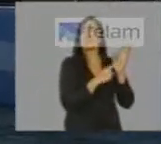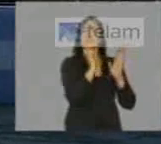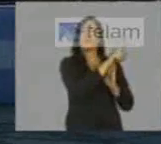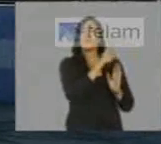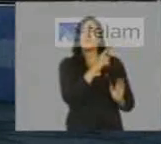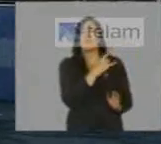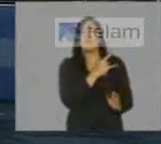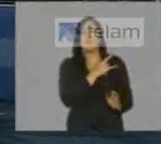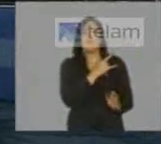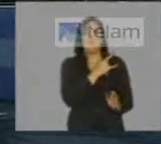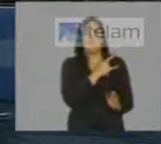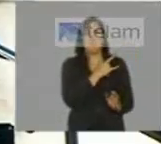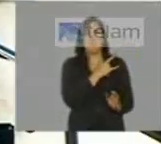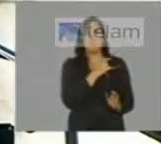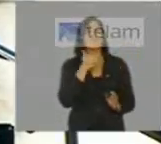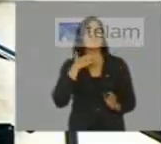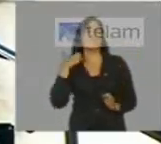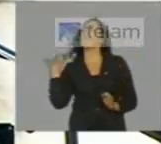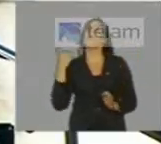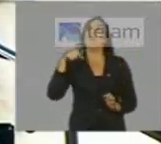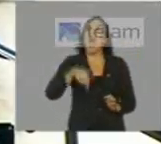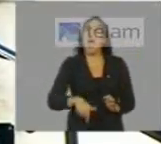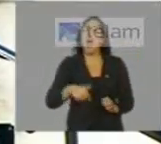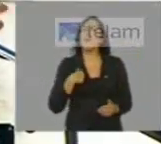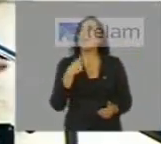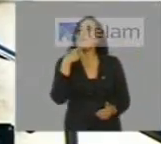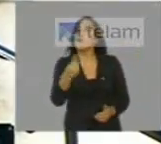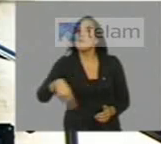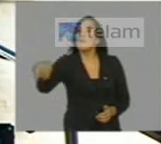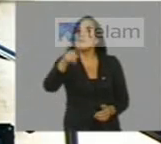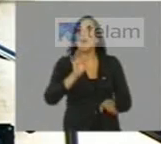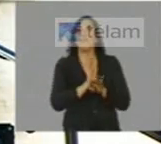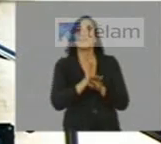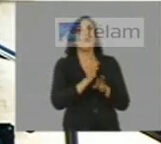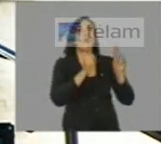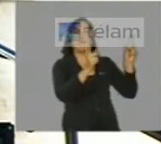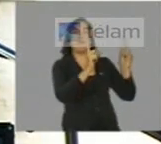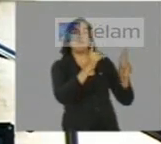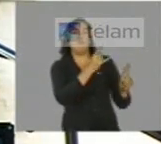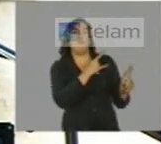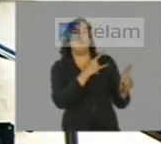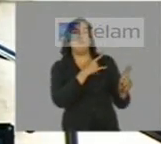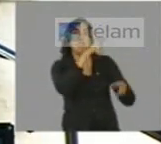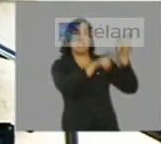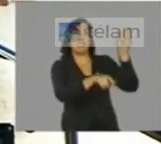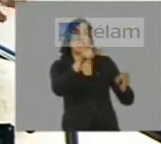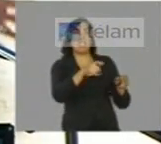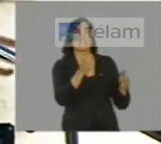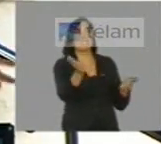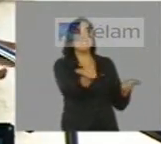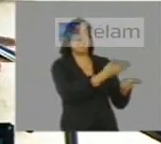Yo les propongo, el juego es claro, saquen profesores universitarios,